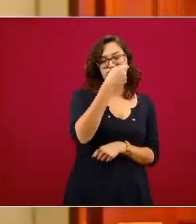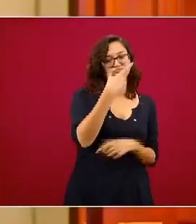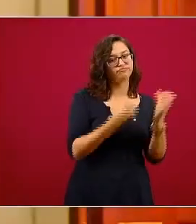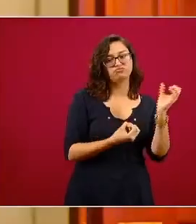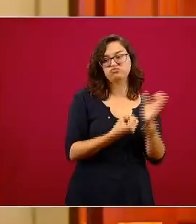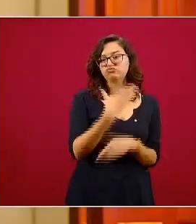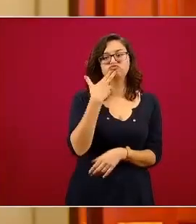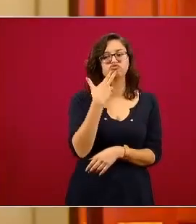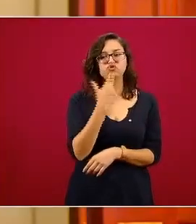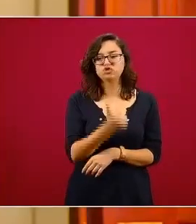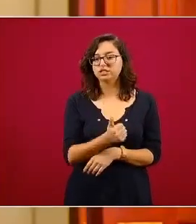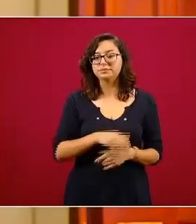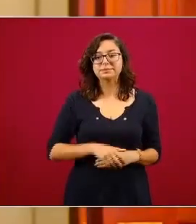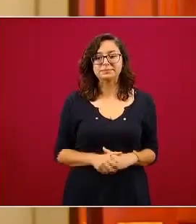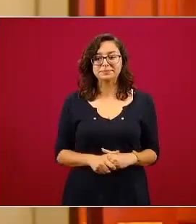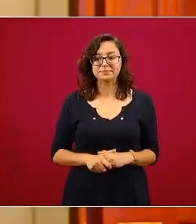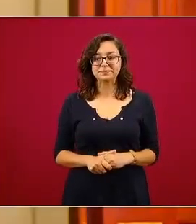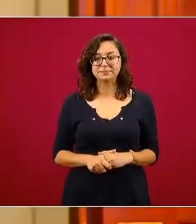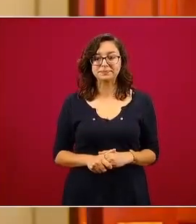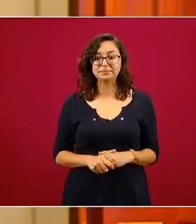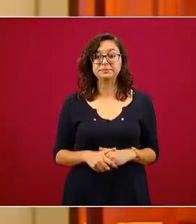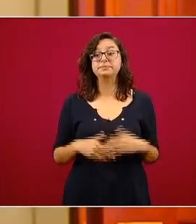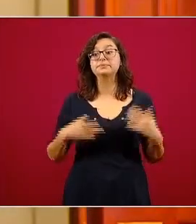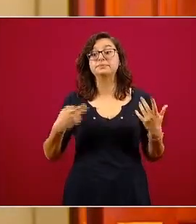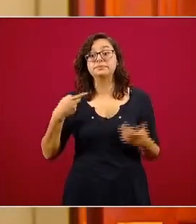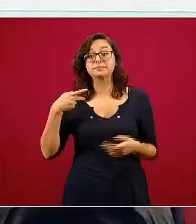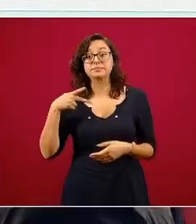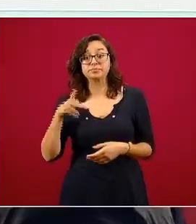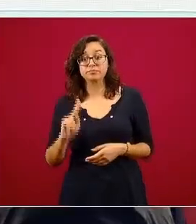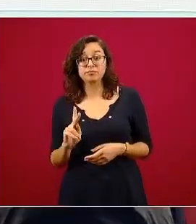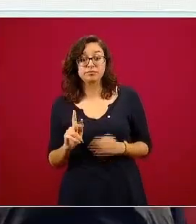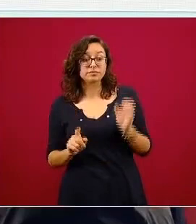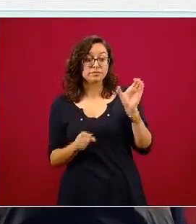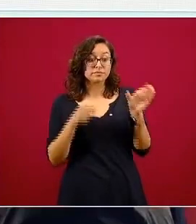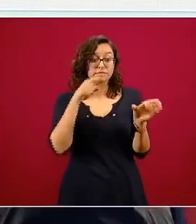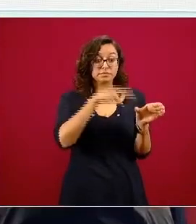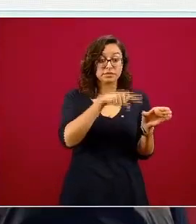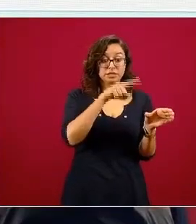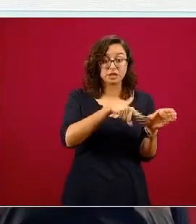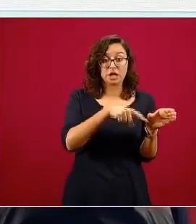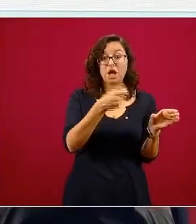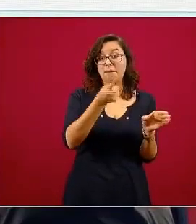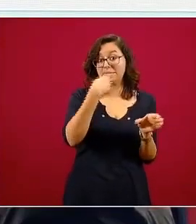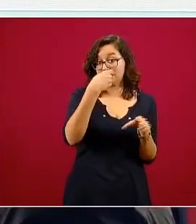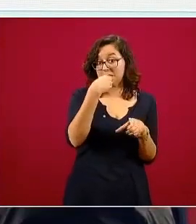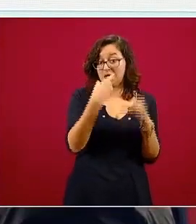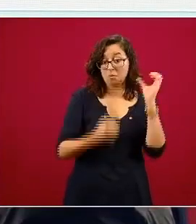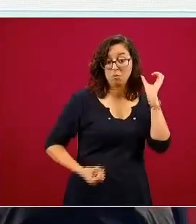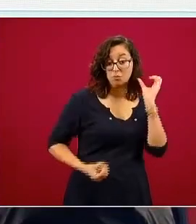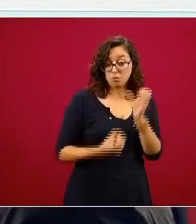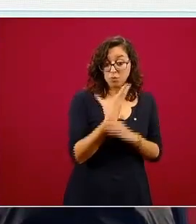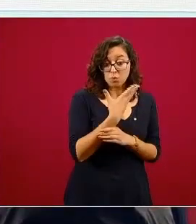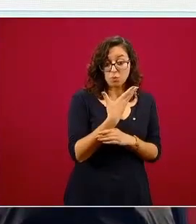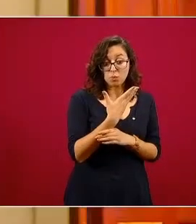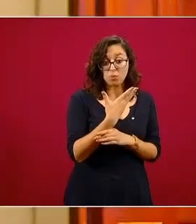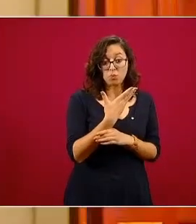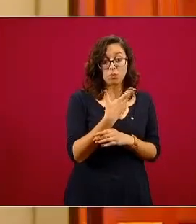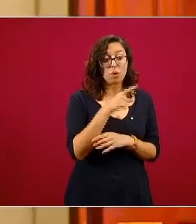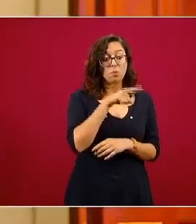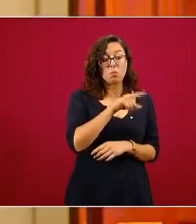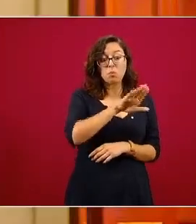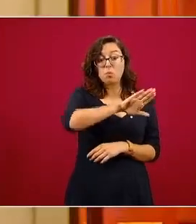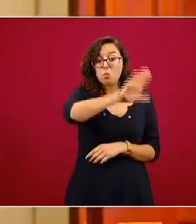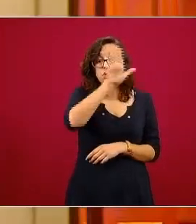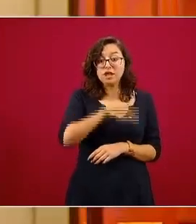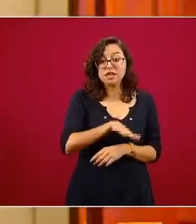funcionó. Si el grupo que recibió la intervención tiene una